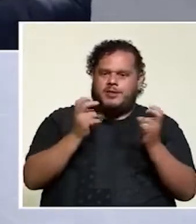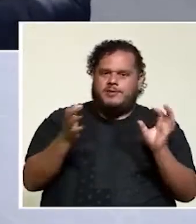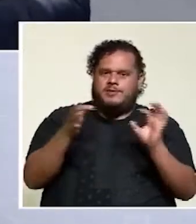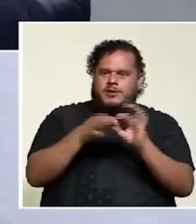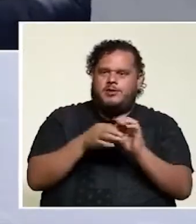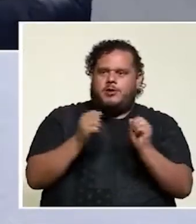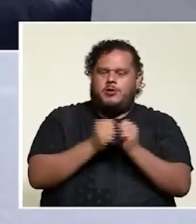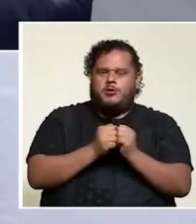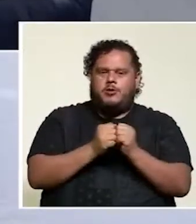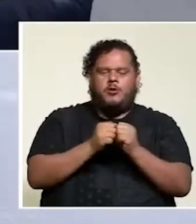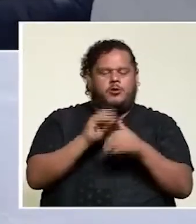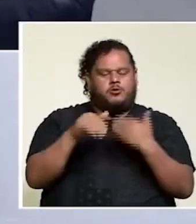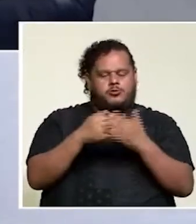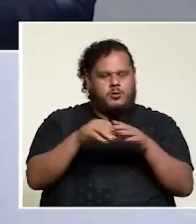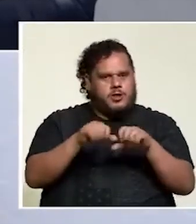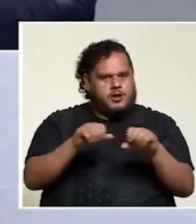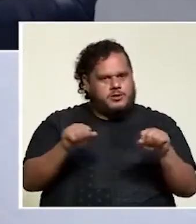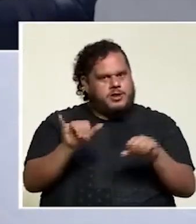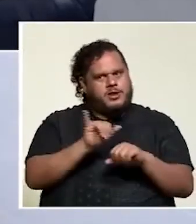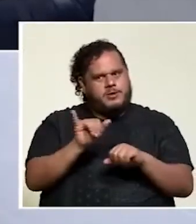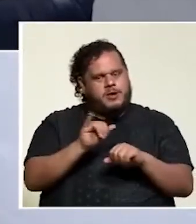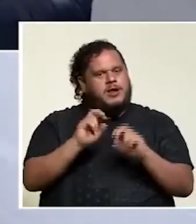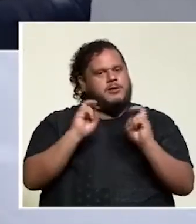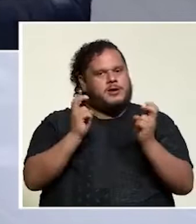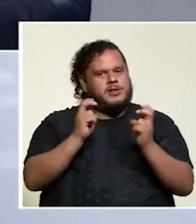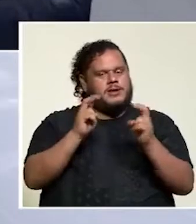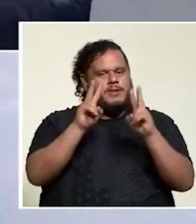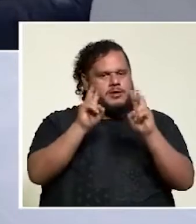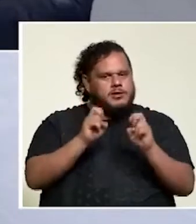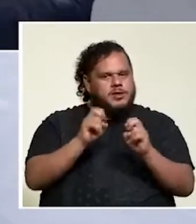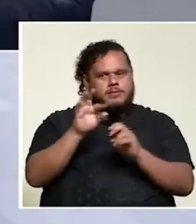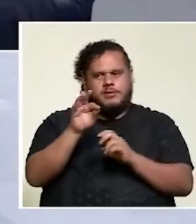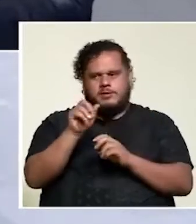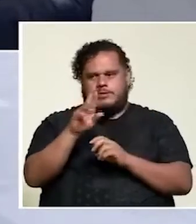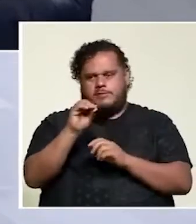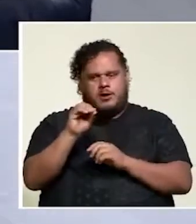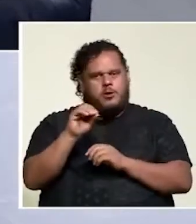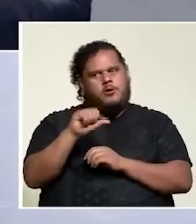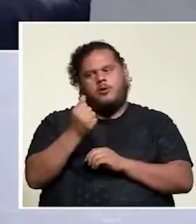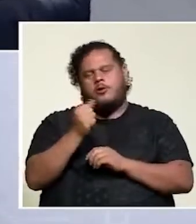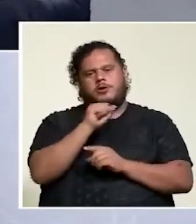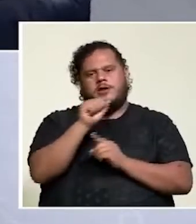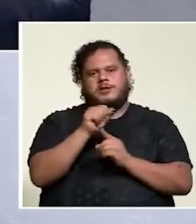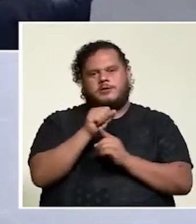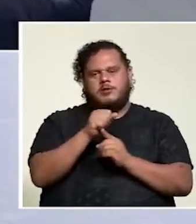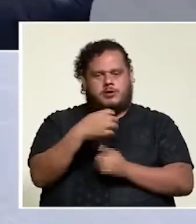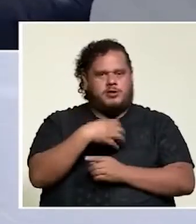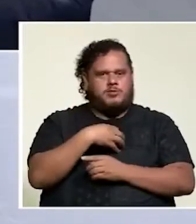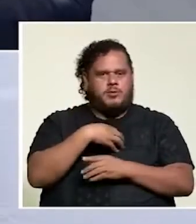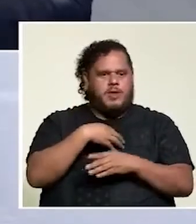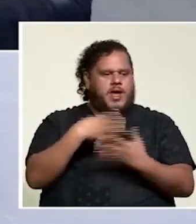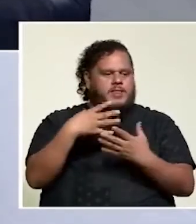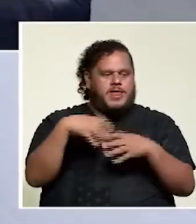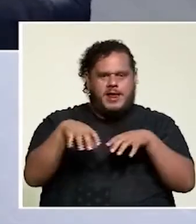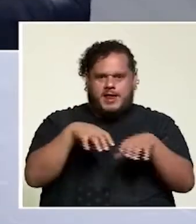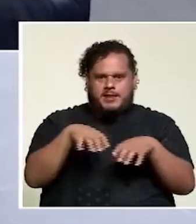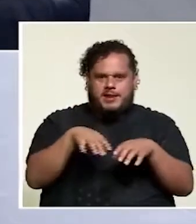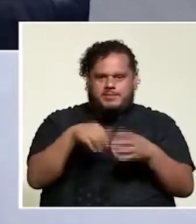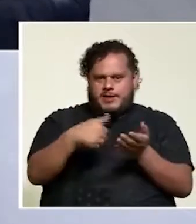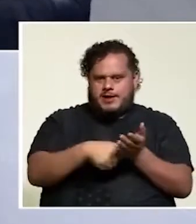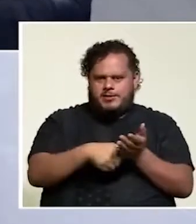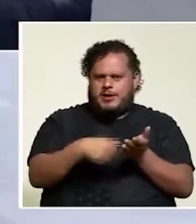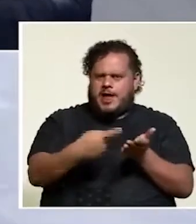con presunta corrupción, también con el tema de las pruebas Faro, también con algunos otros acontecimientos propios de la dinámica electoral. Hay